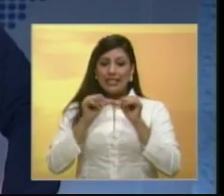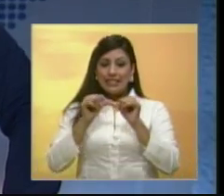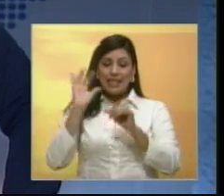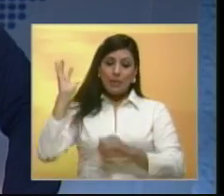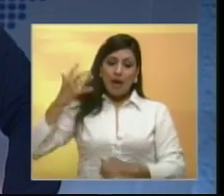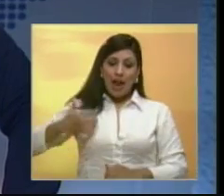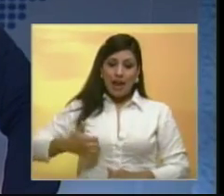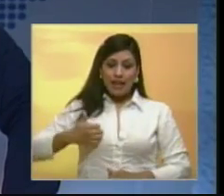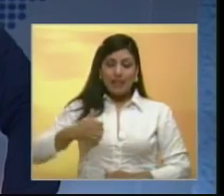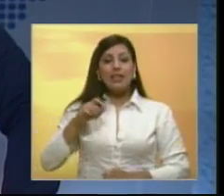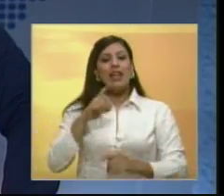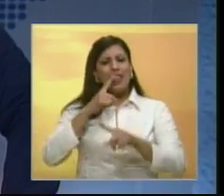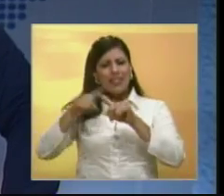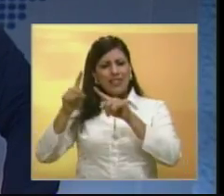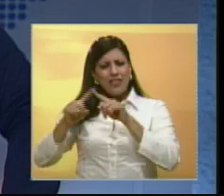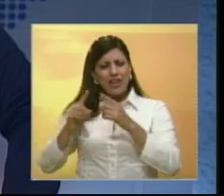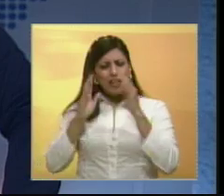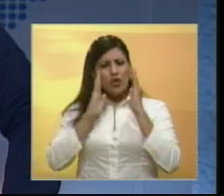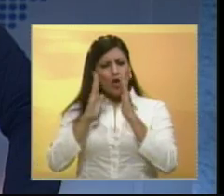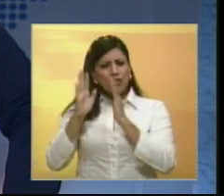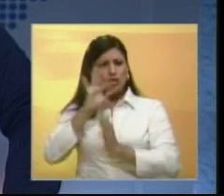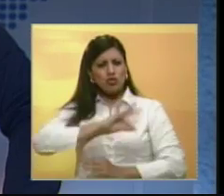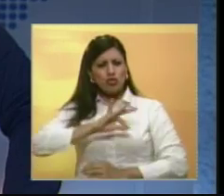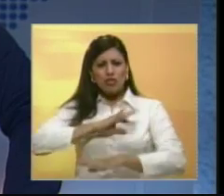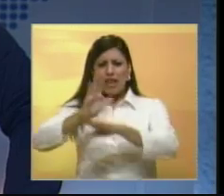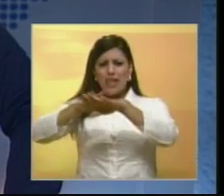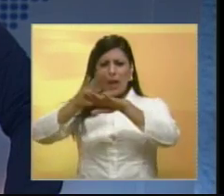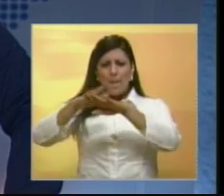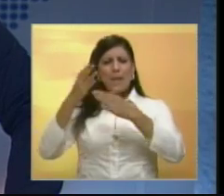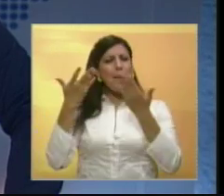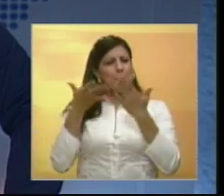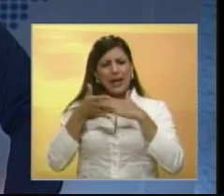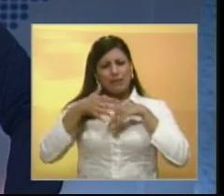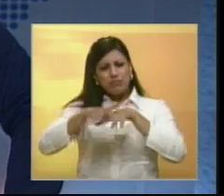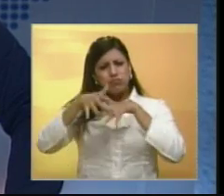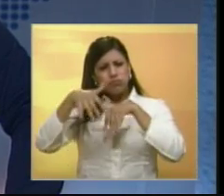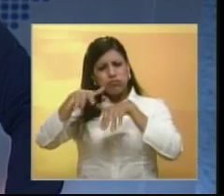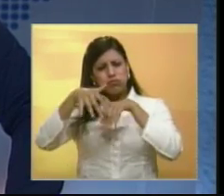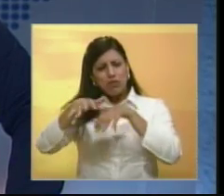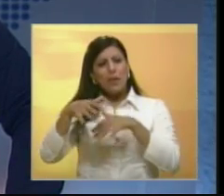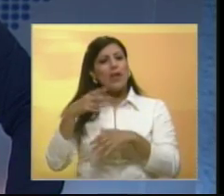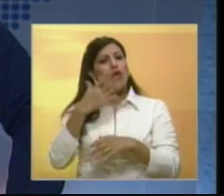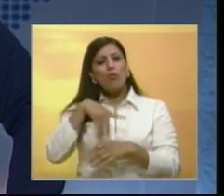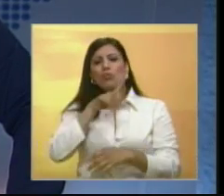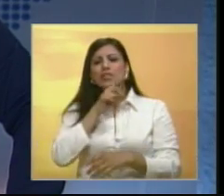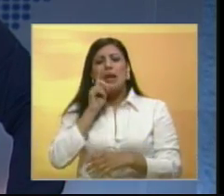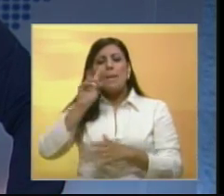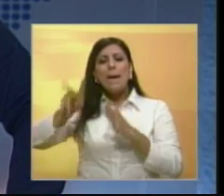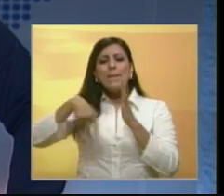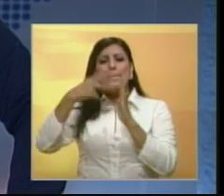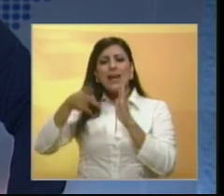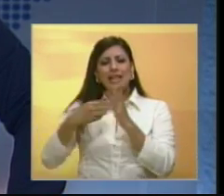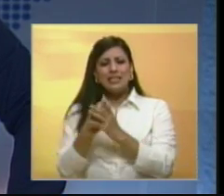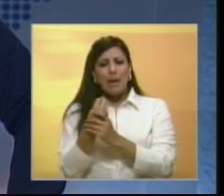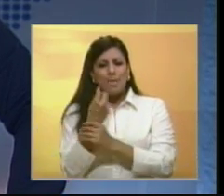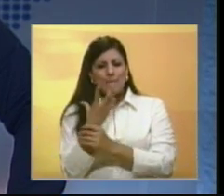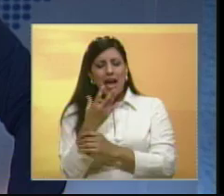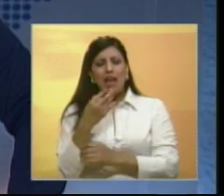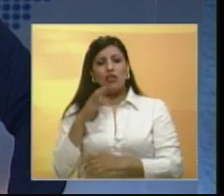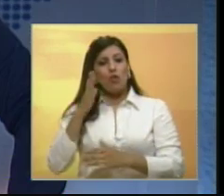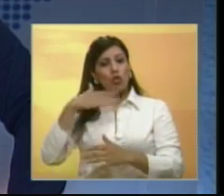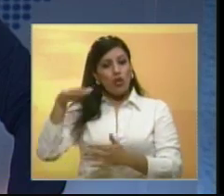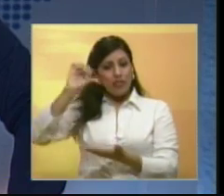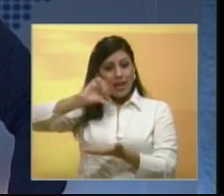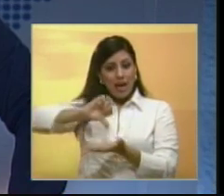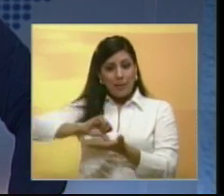en Argentina, donde diversas organizaciones sociales convocaron a una manifestación en la Plaza de Mayo en Buenos Aires para exigir la liberación de la diputada del